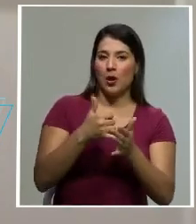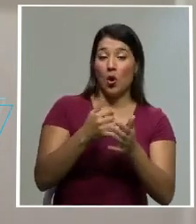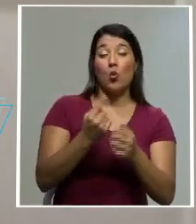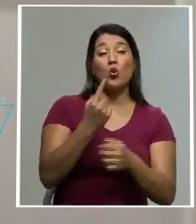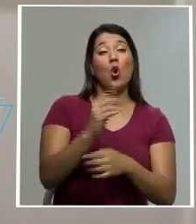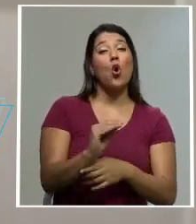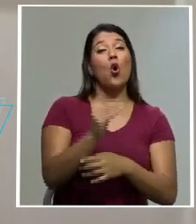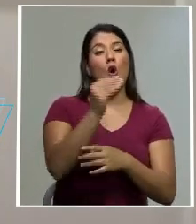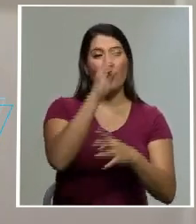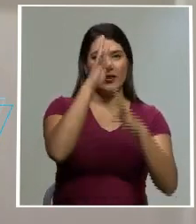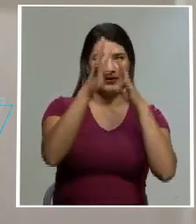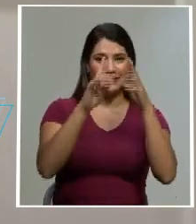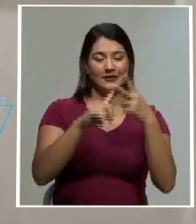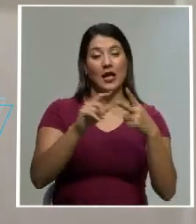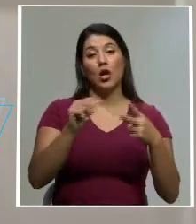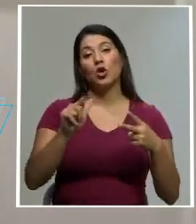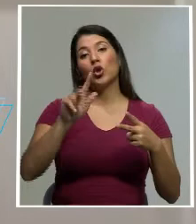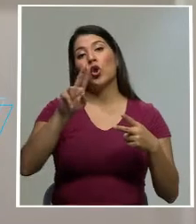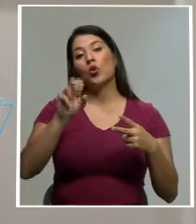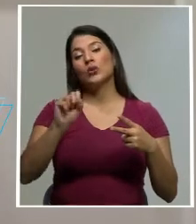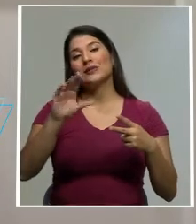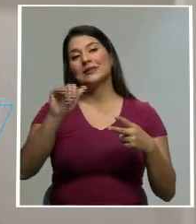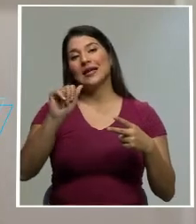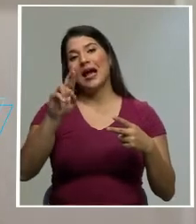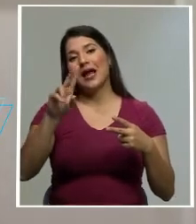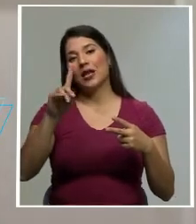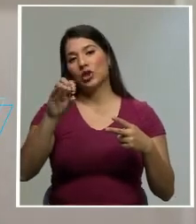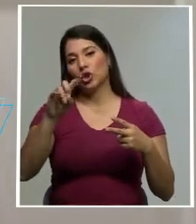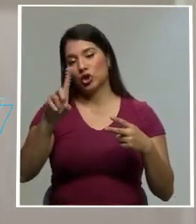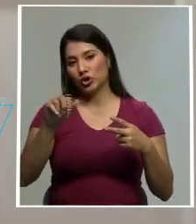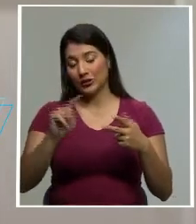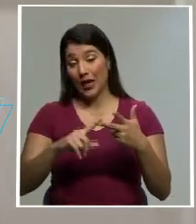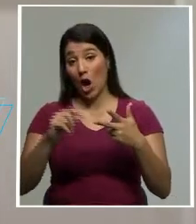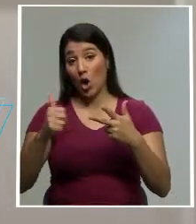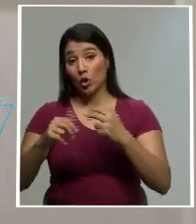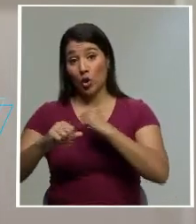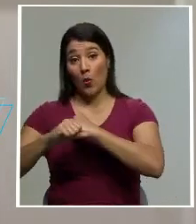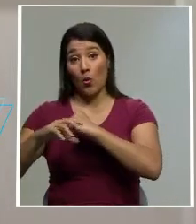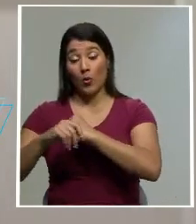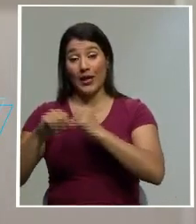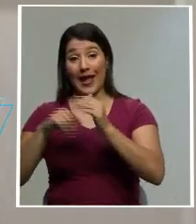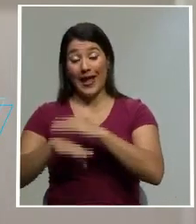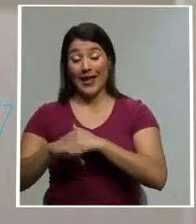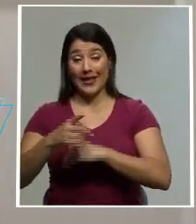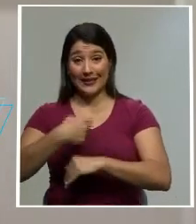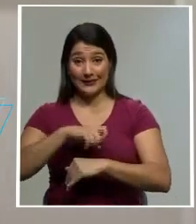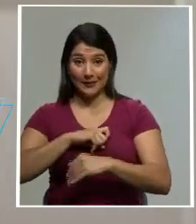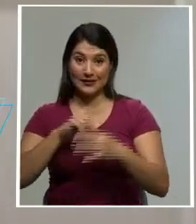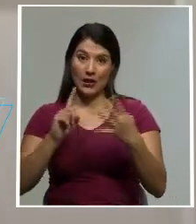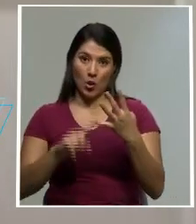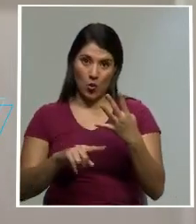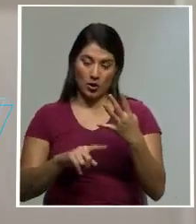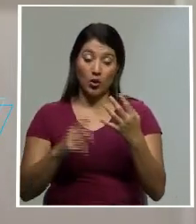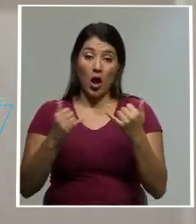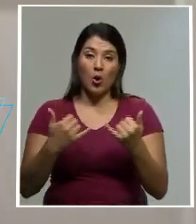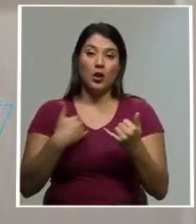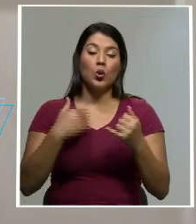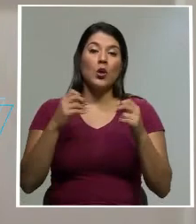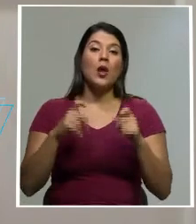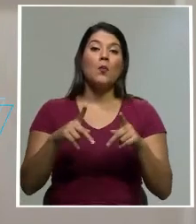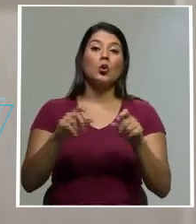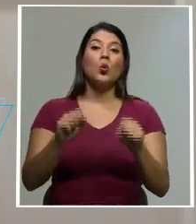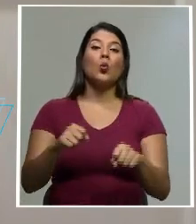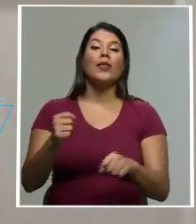uno con el Luis Cardosa de Aragón, uno que publiqué en España y este cuarto que, bueno, tuve la dicha de ganar